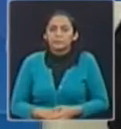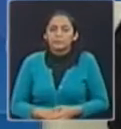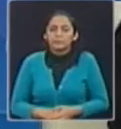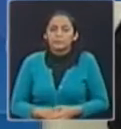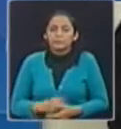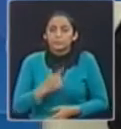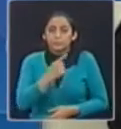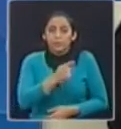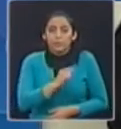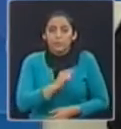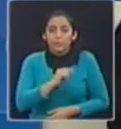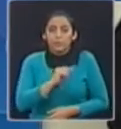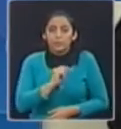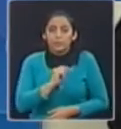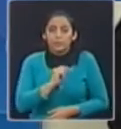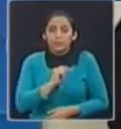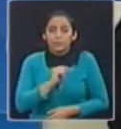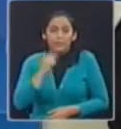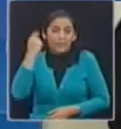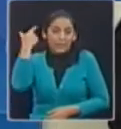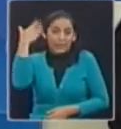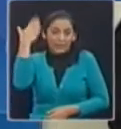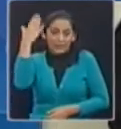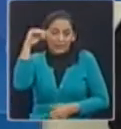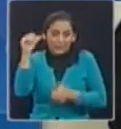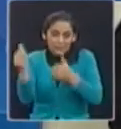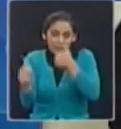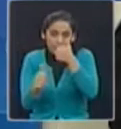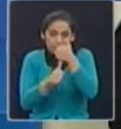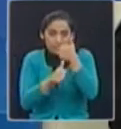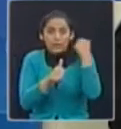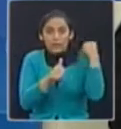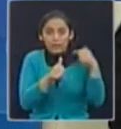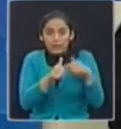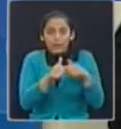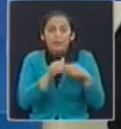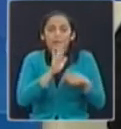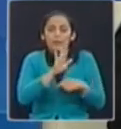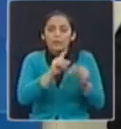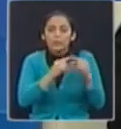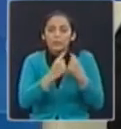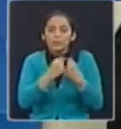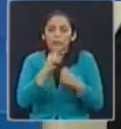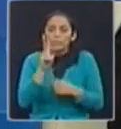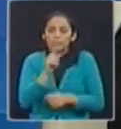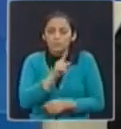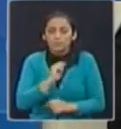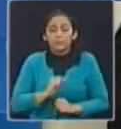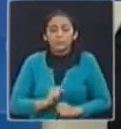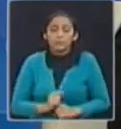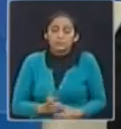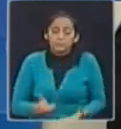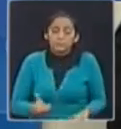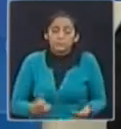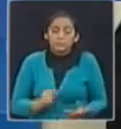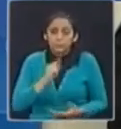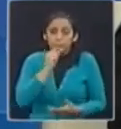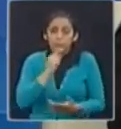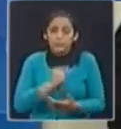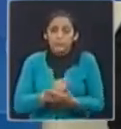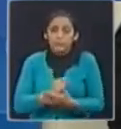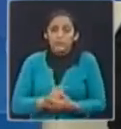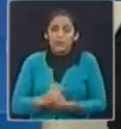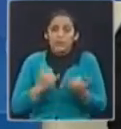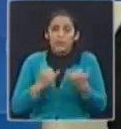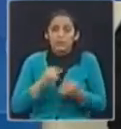que es el vicealcalde, y que evidentemente tiene que cumplir las funciones que el bloque y la línea de